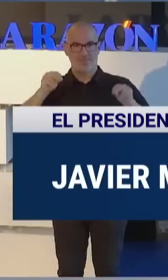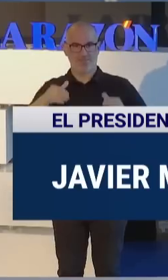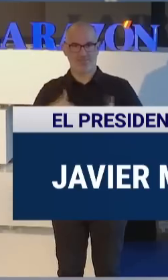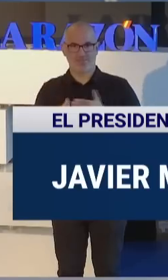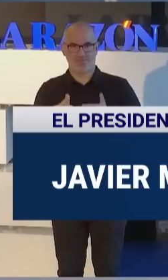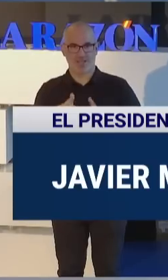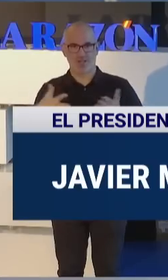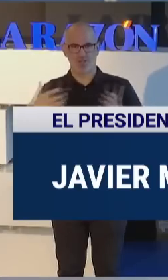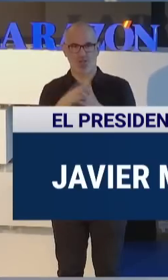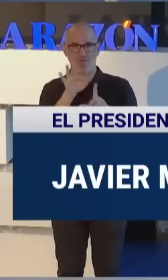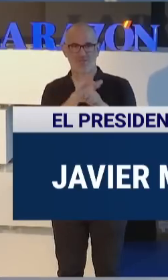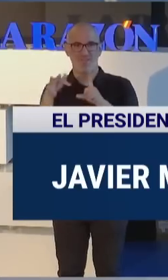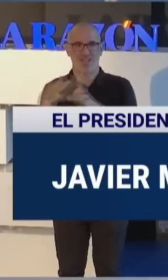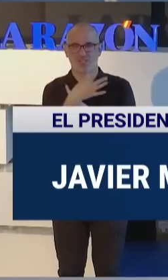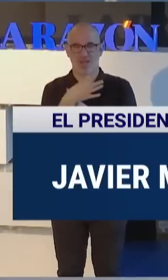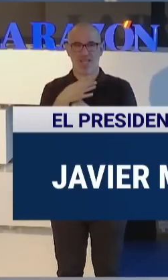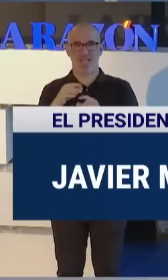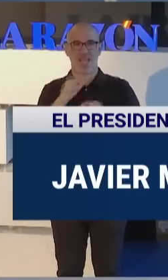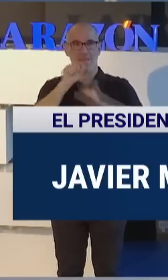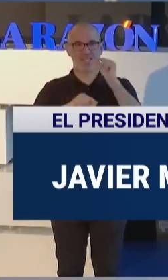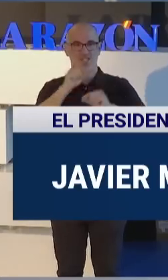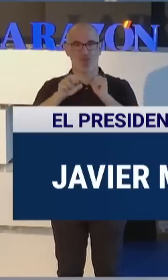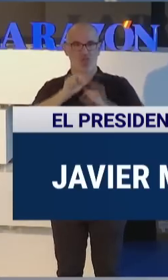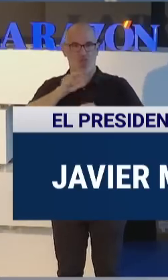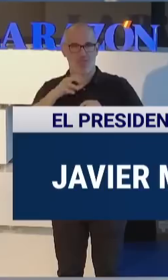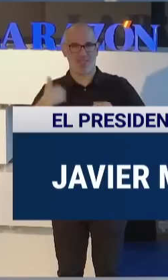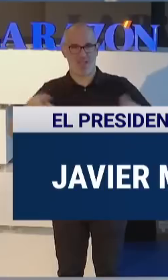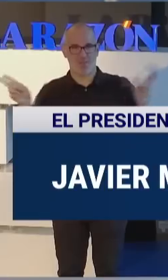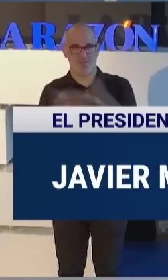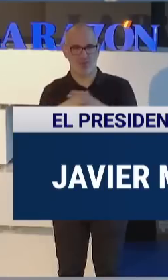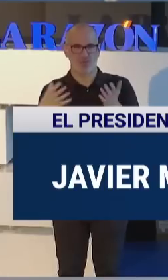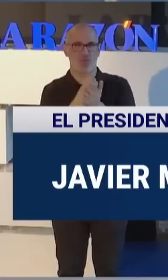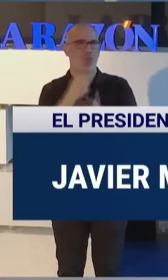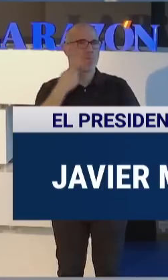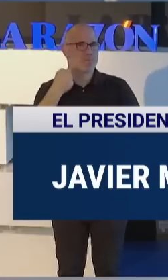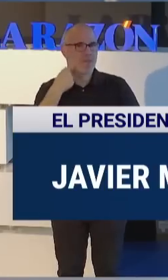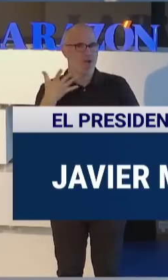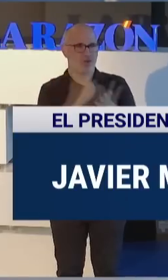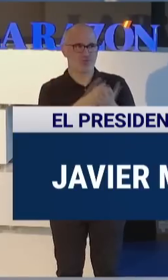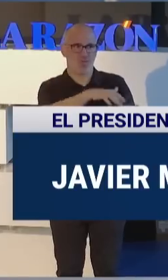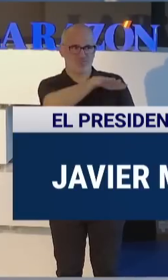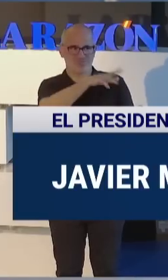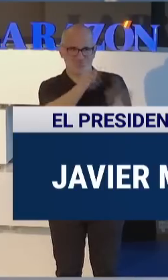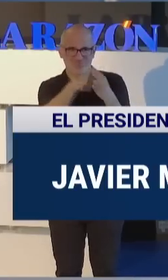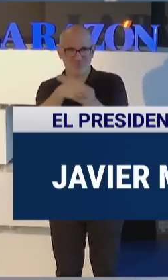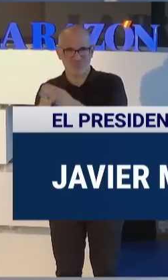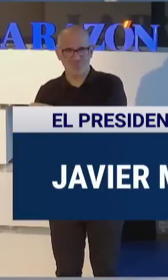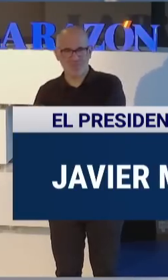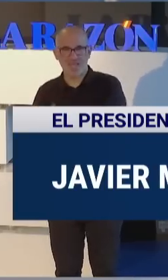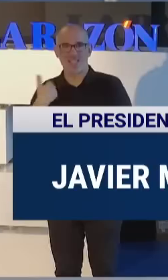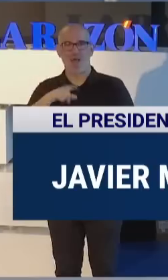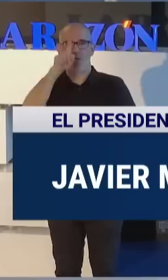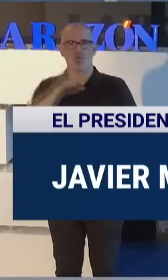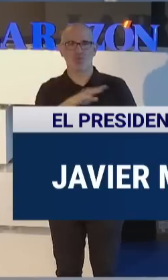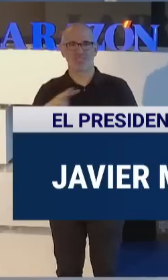eliminar todos los factores de emisión endógena. Ya de hecho estamos avanzando en un acuerdo con los bancos para eliminar el tema de los puts. Ya eliminamos 1/3 de